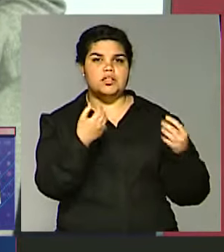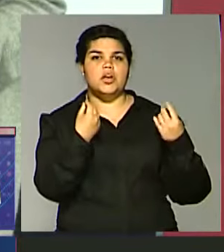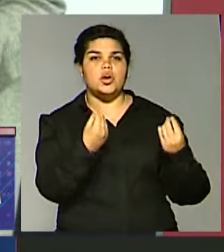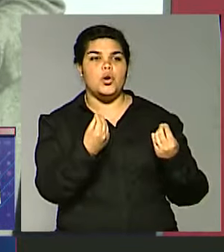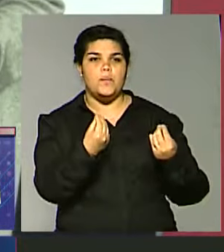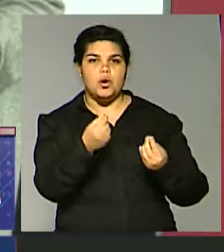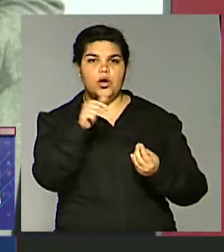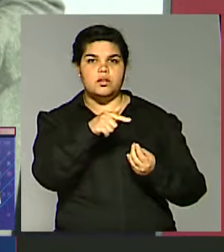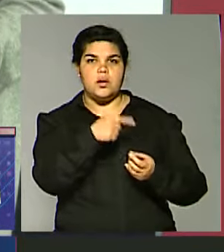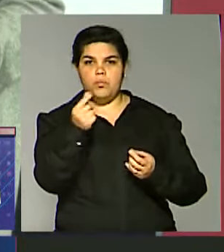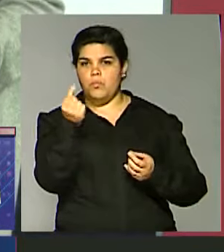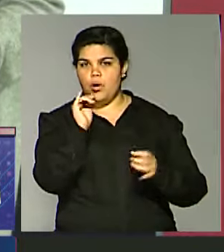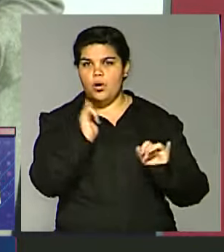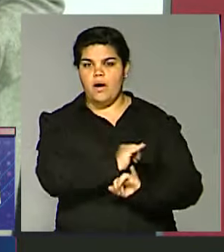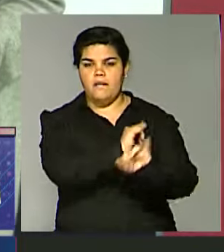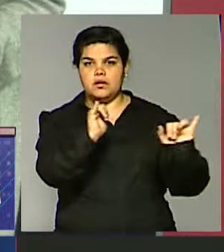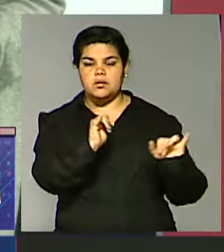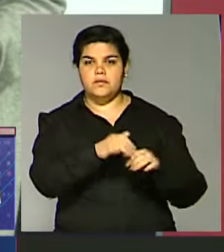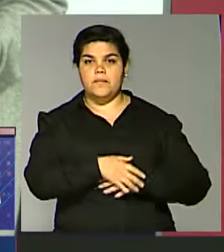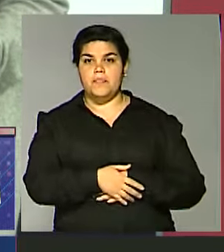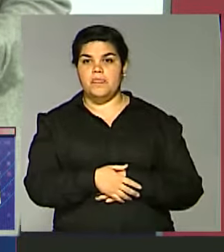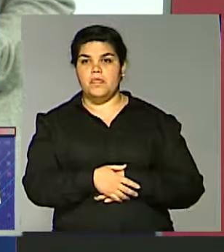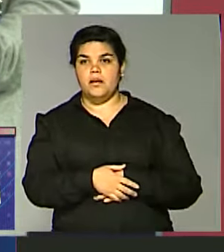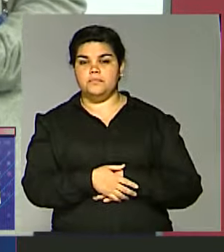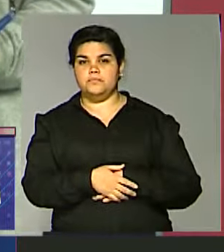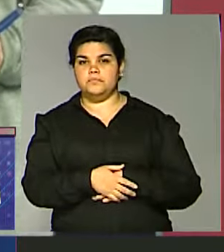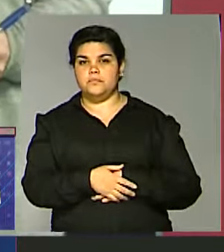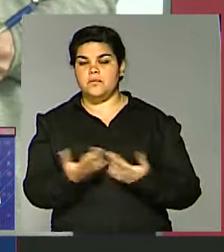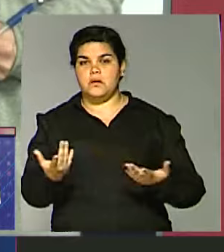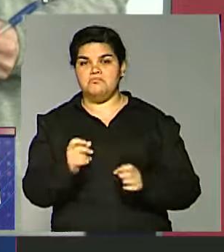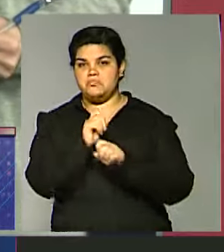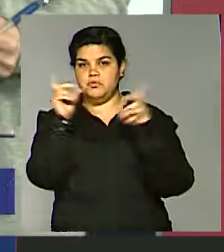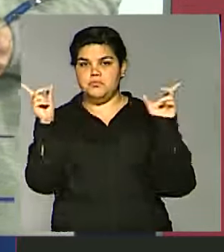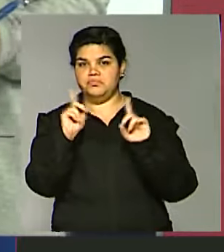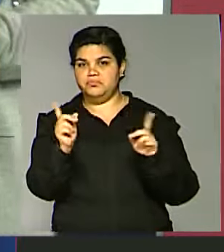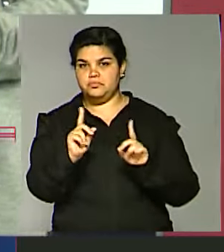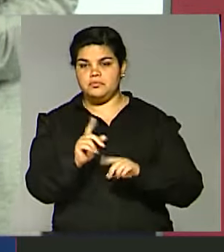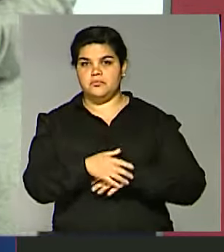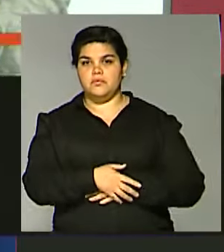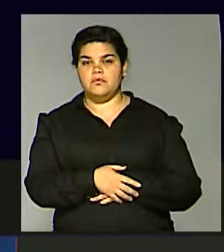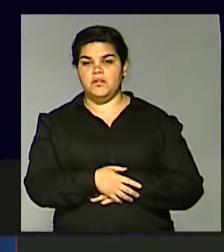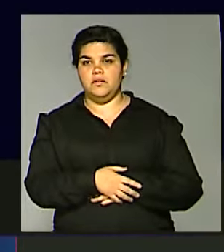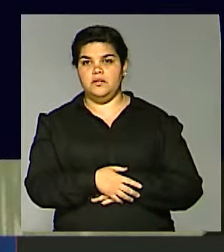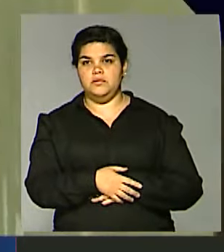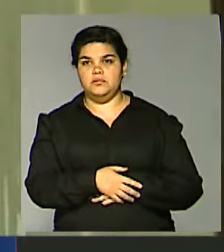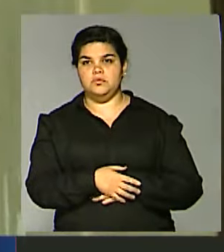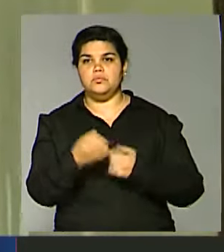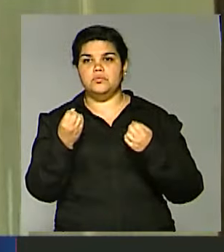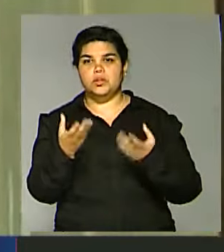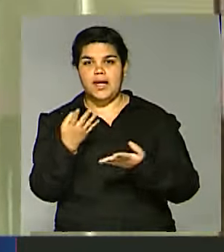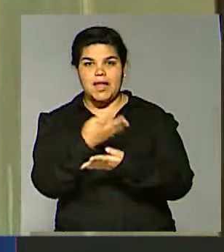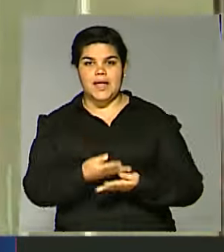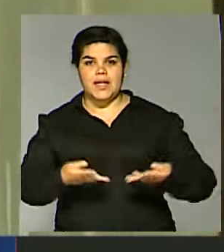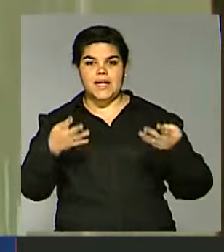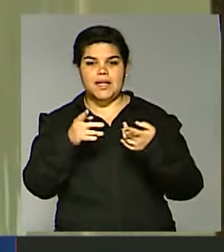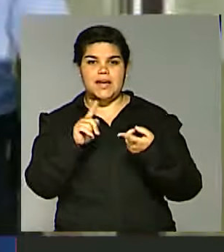la información que se ha conocido hace pocos días. Bueno, no la hemos tomado con sorpresa porque si bien a la red siempre